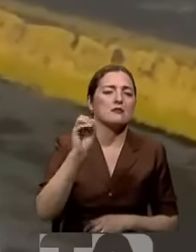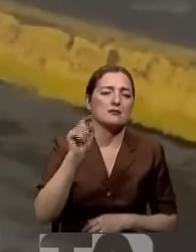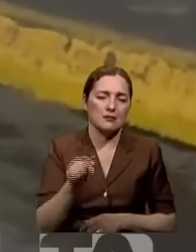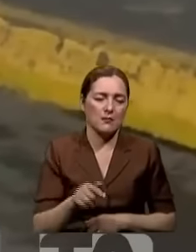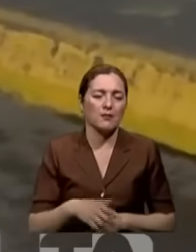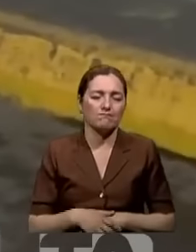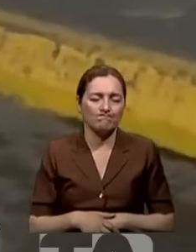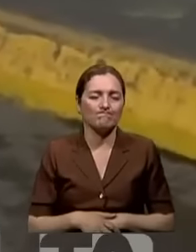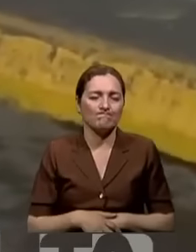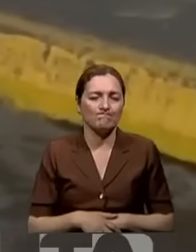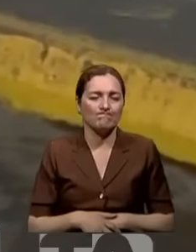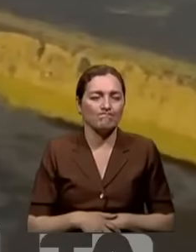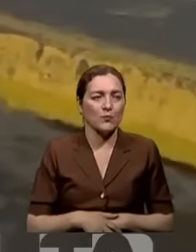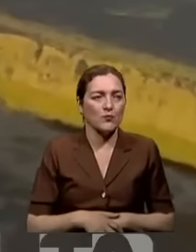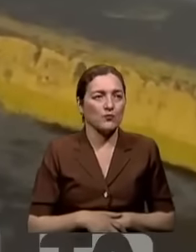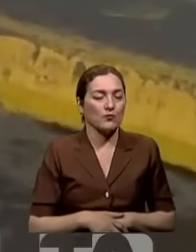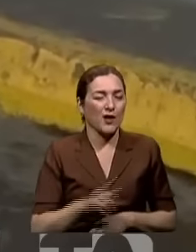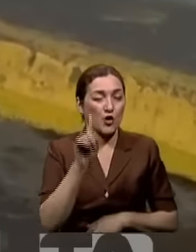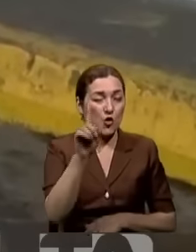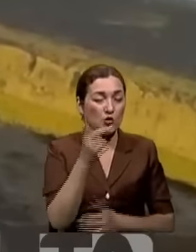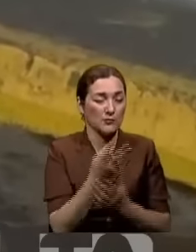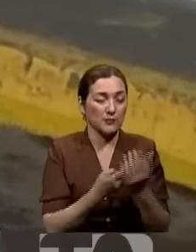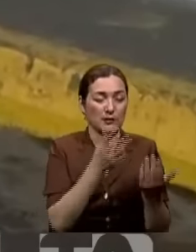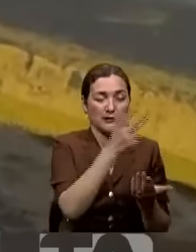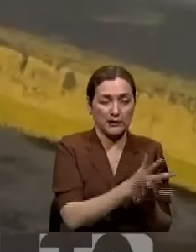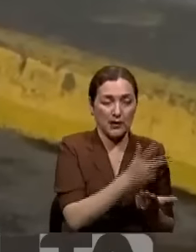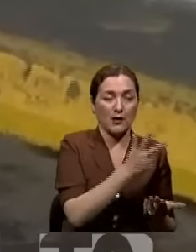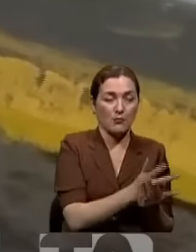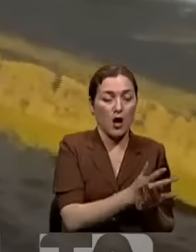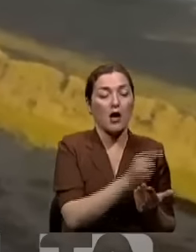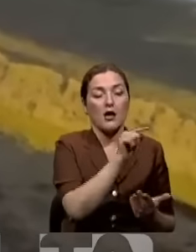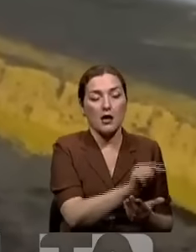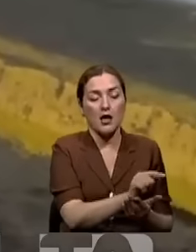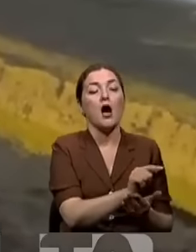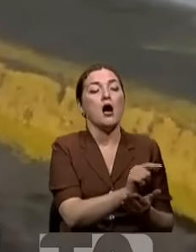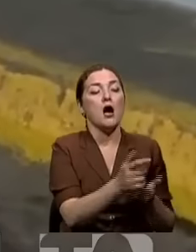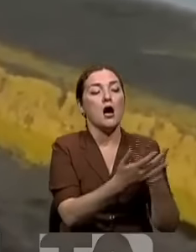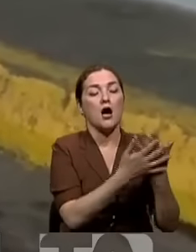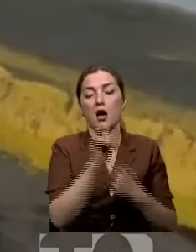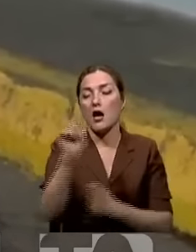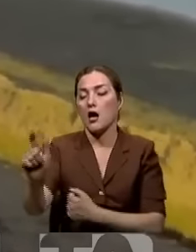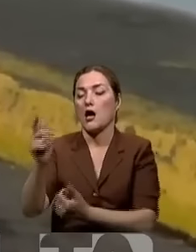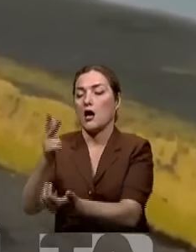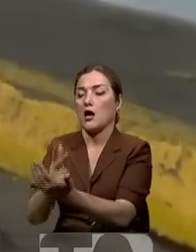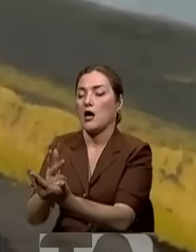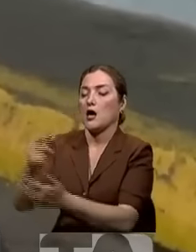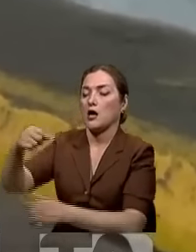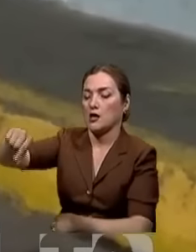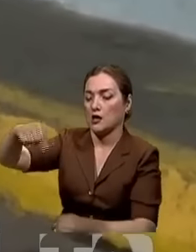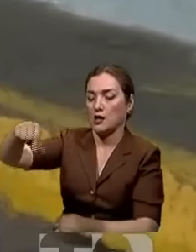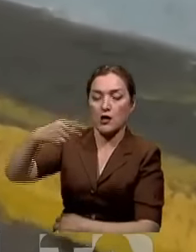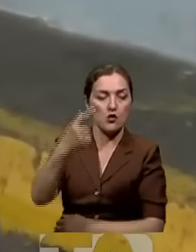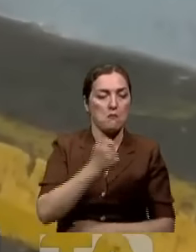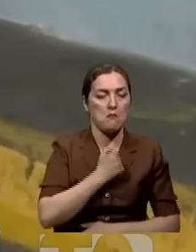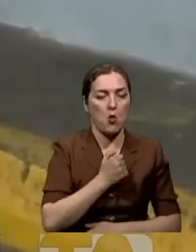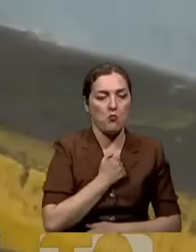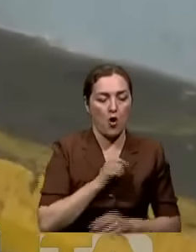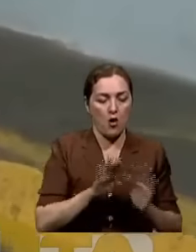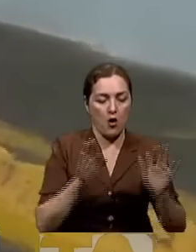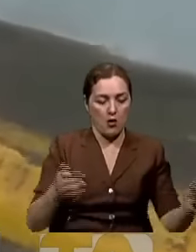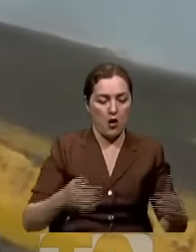estas estaciones. Ambas cuentan con plantas de electricidad propias, lo cual permite mantener sus operaciones las